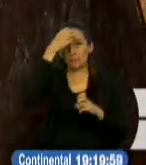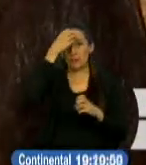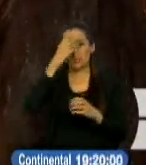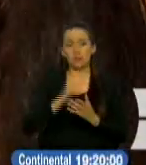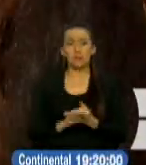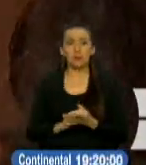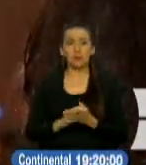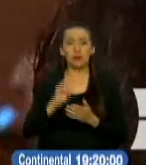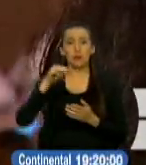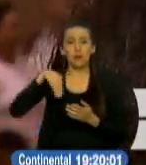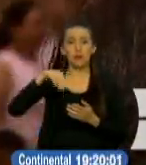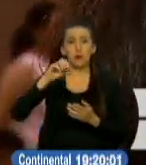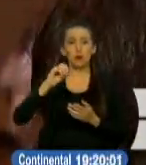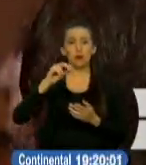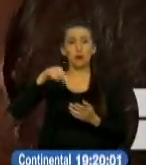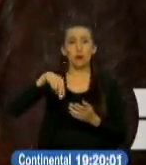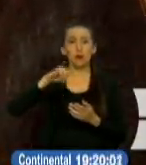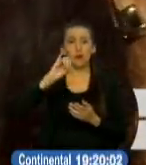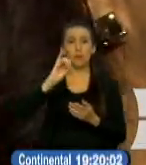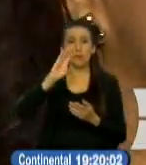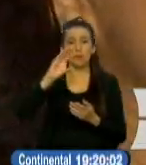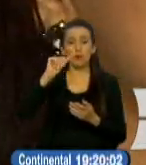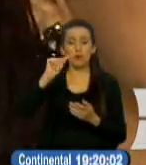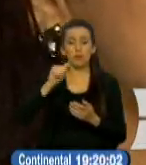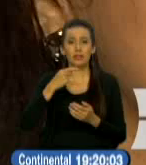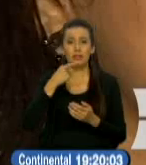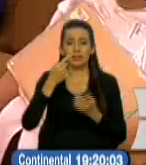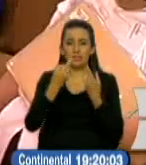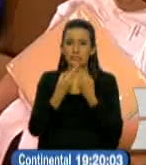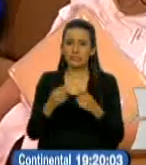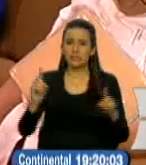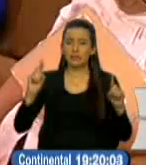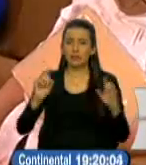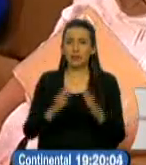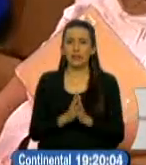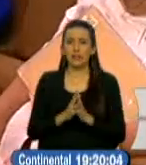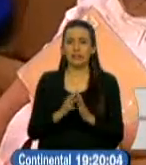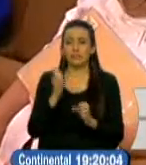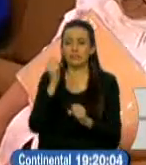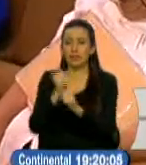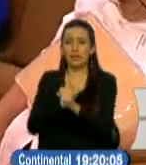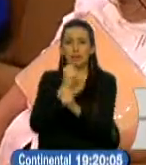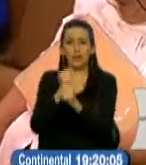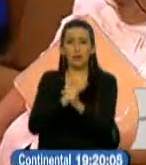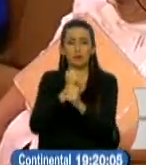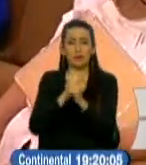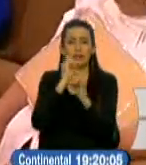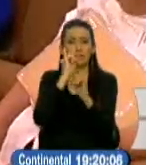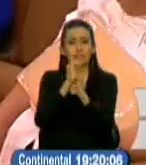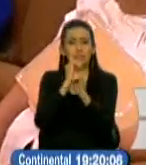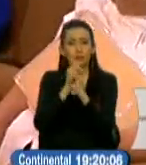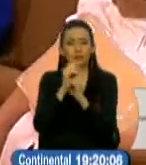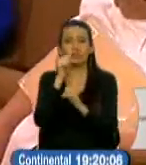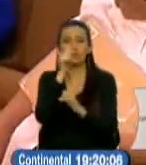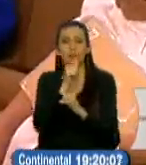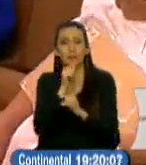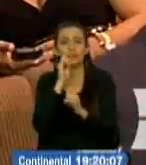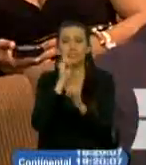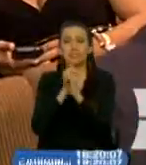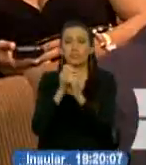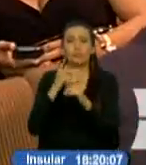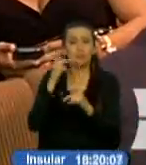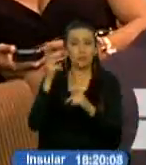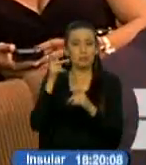Mónica Moreira, aquella diferencia que existía entre las condiciones laborales de los docentes de instituciones públicas y privadas ha